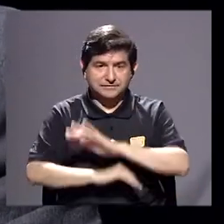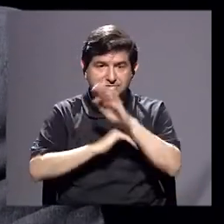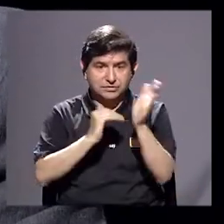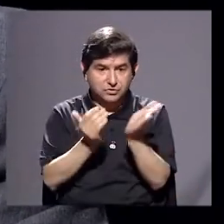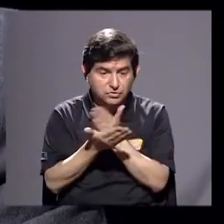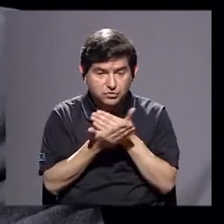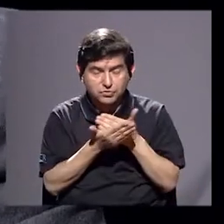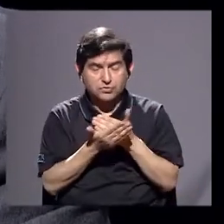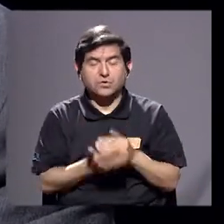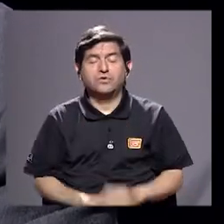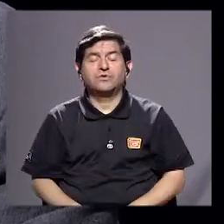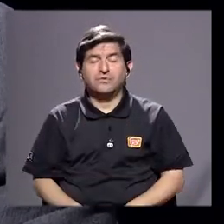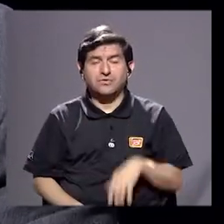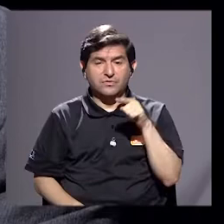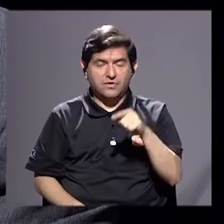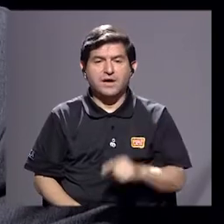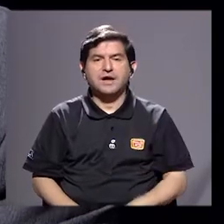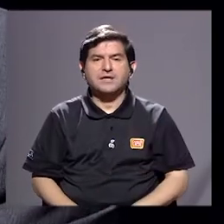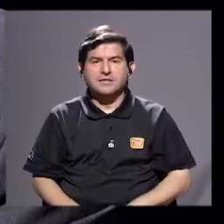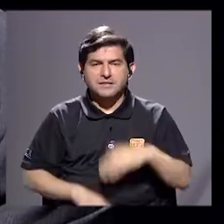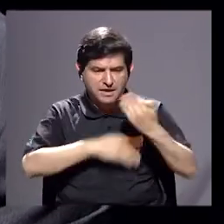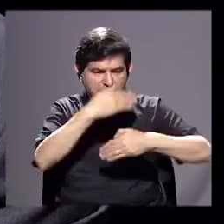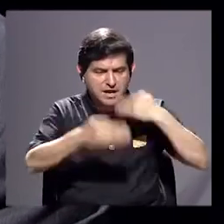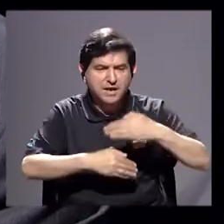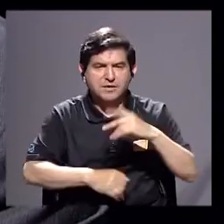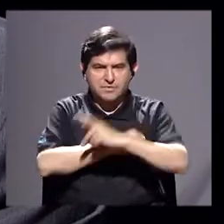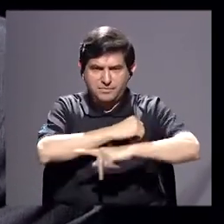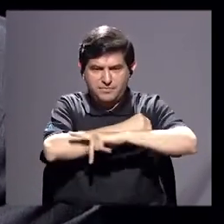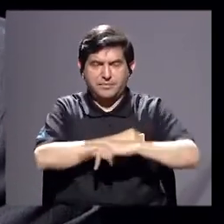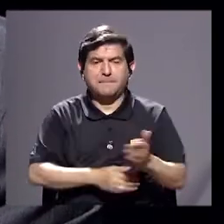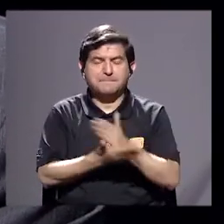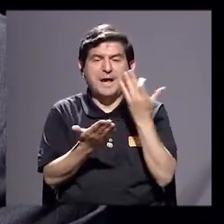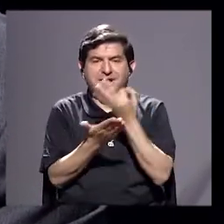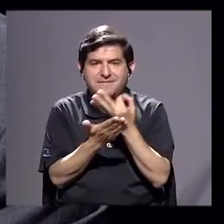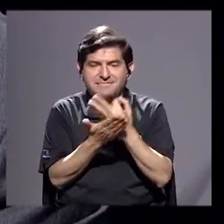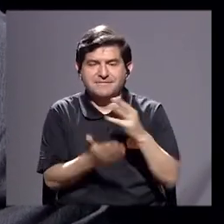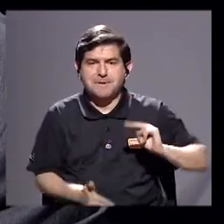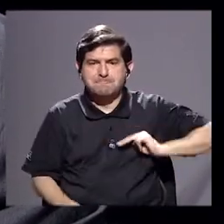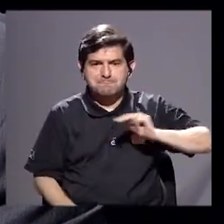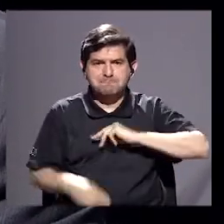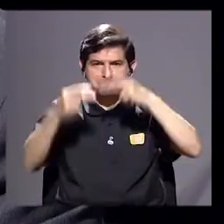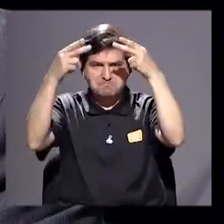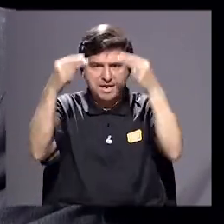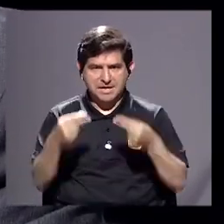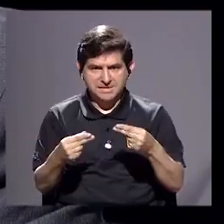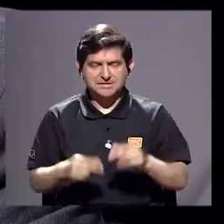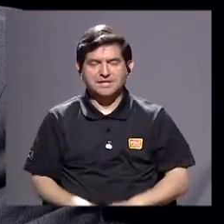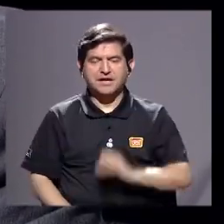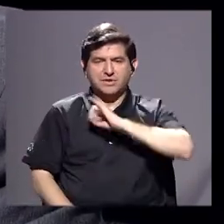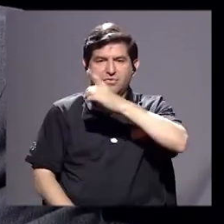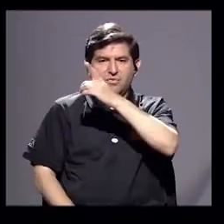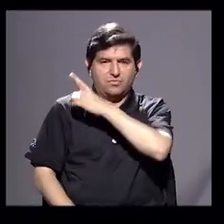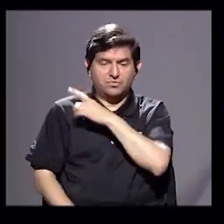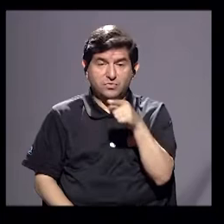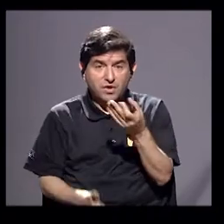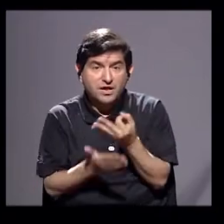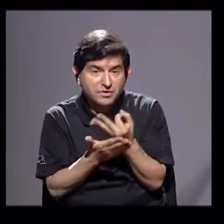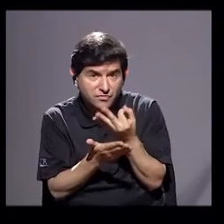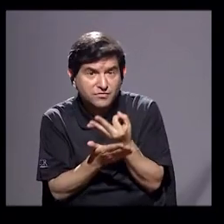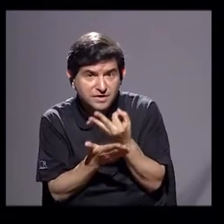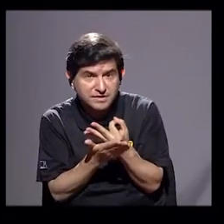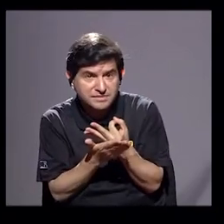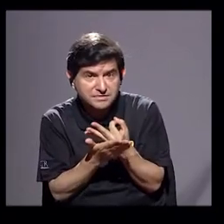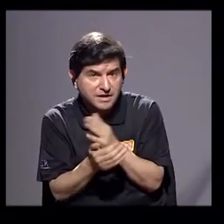de seguridad y la capacidad logística del país tenemos la parte financiera con el ministerio de hacienda representado en la junta directiva los que financian